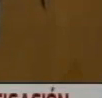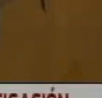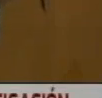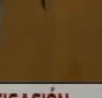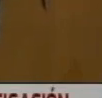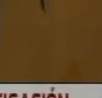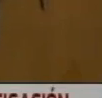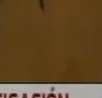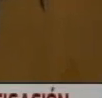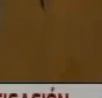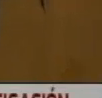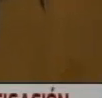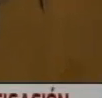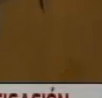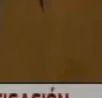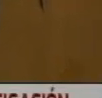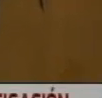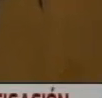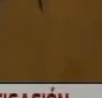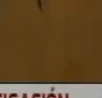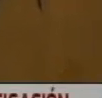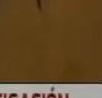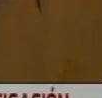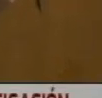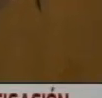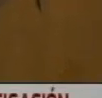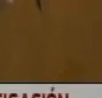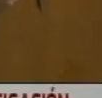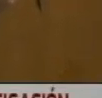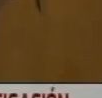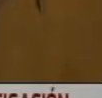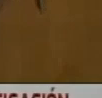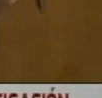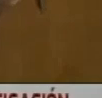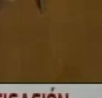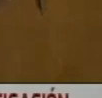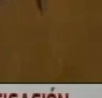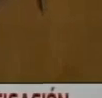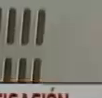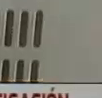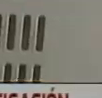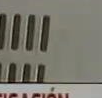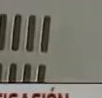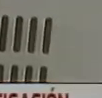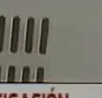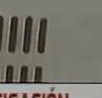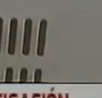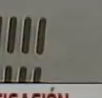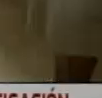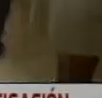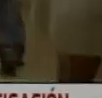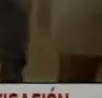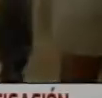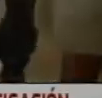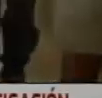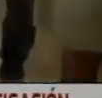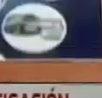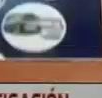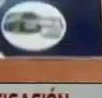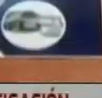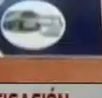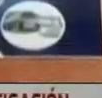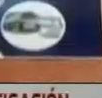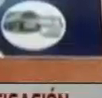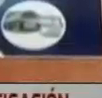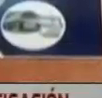es a su vez ese supuesto mantenimiento en desconocimiento de la cree entretanto la investigación por parte de la